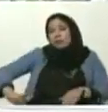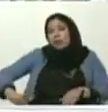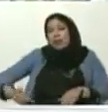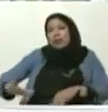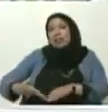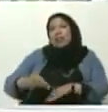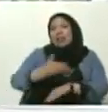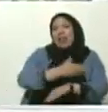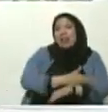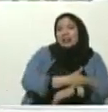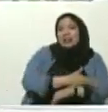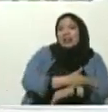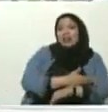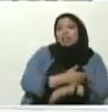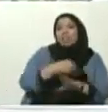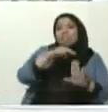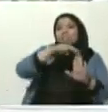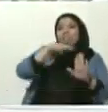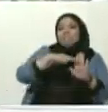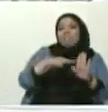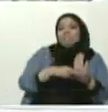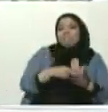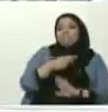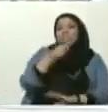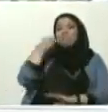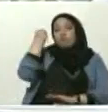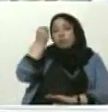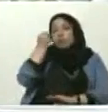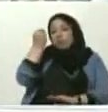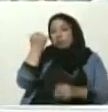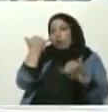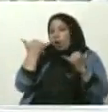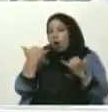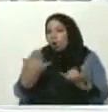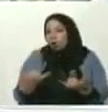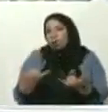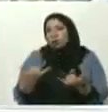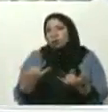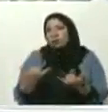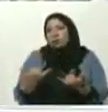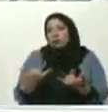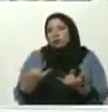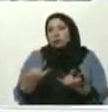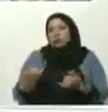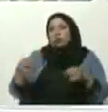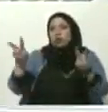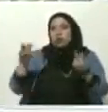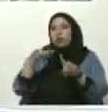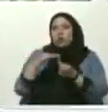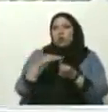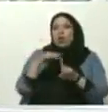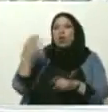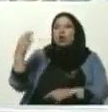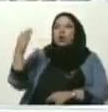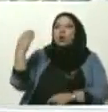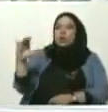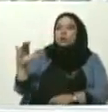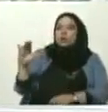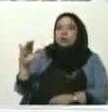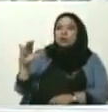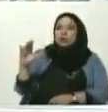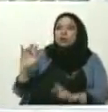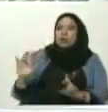los gobiernos. Pensamos que en esta oportunidad las nuevas circunstancias políticas de Colombia